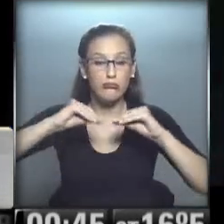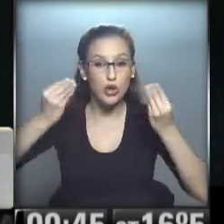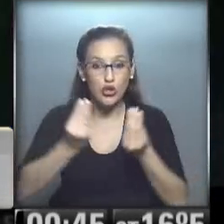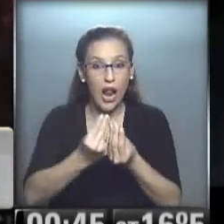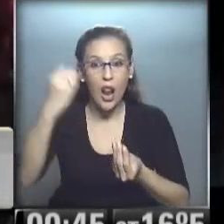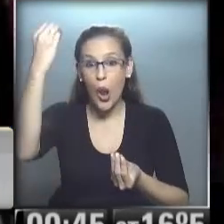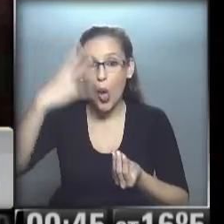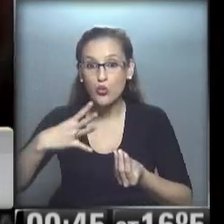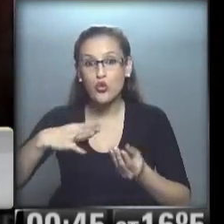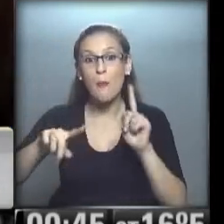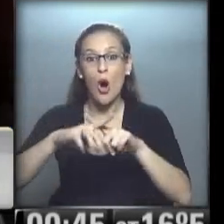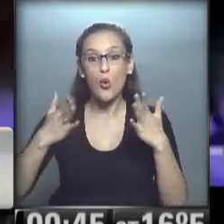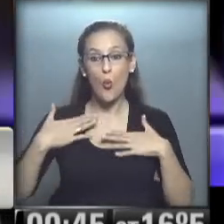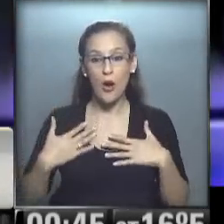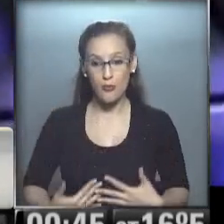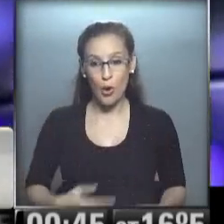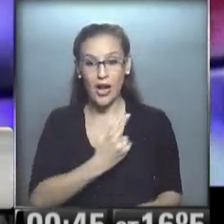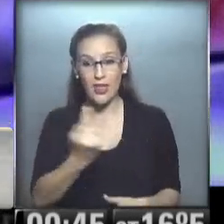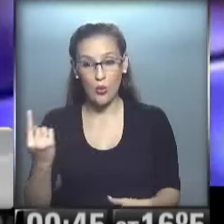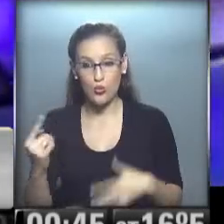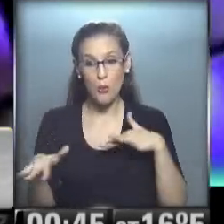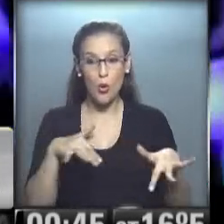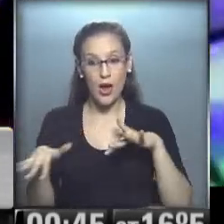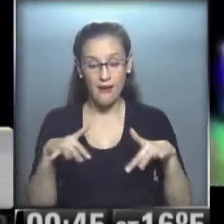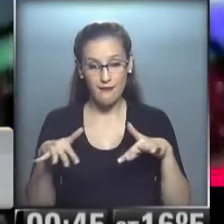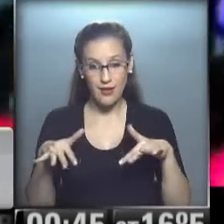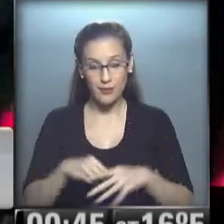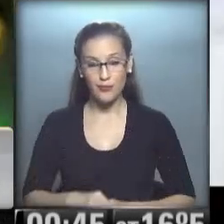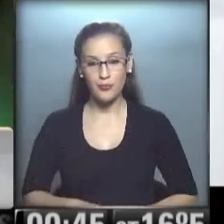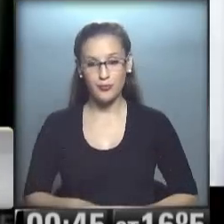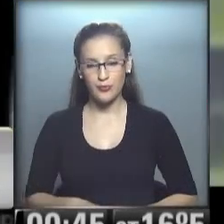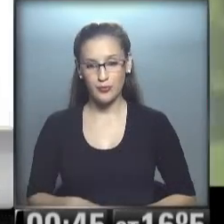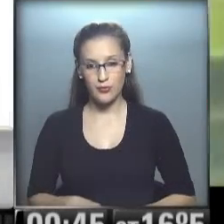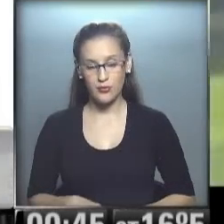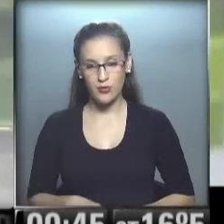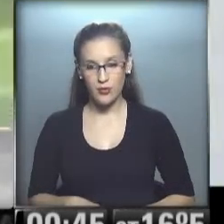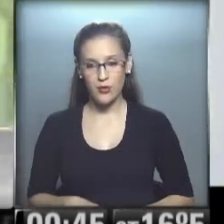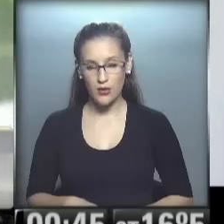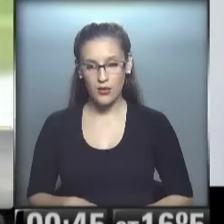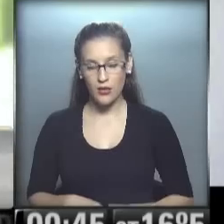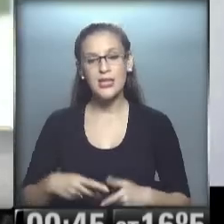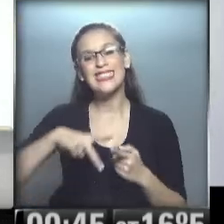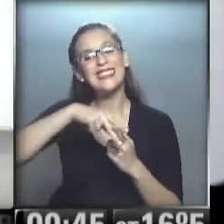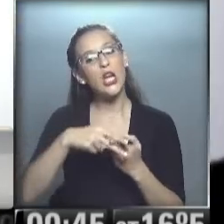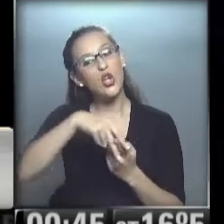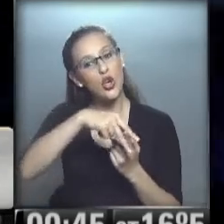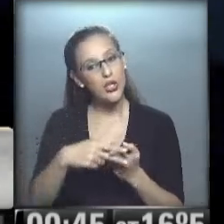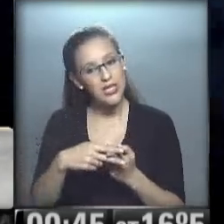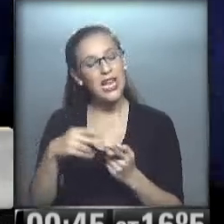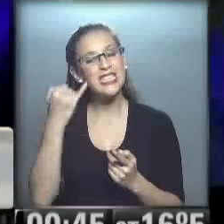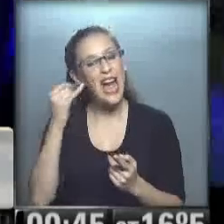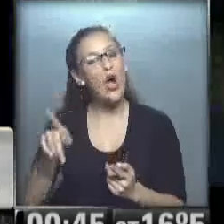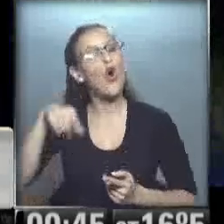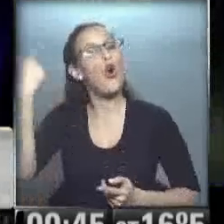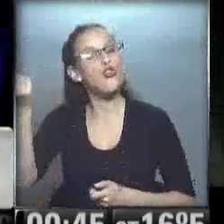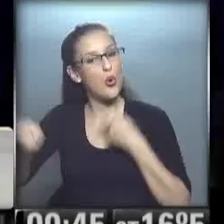sea lo más autosustentable posible y que tenga el menor impacto también posible. De hecho, esta tecnología ya se usó en otros boliches más.